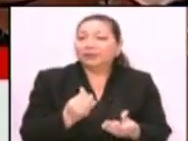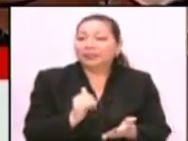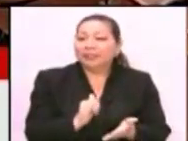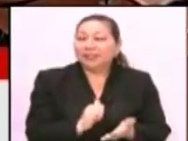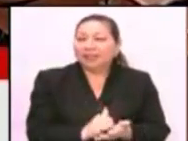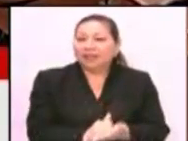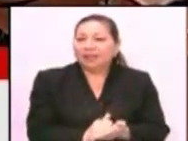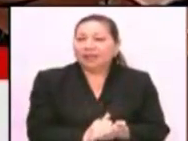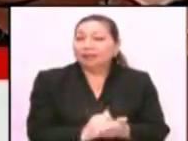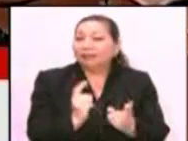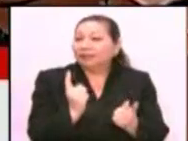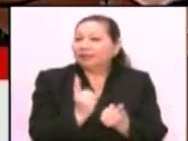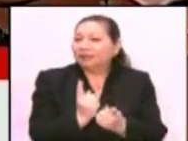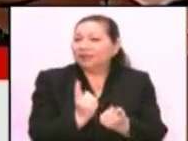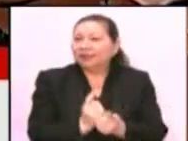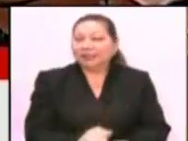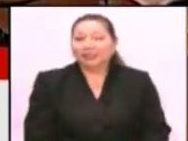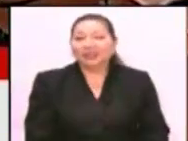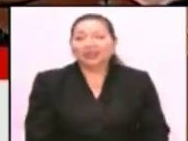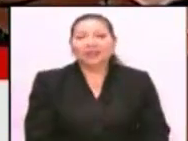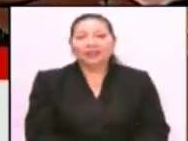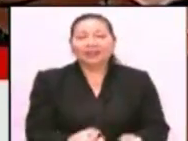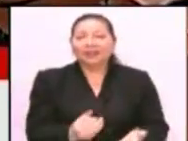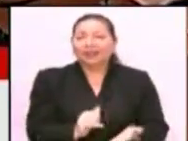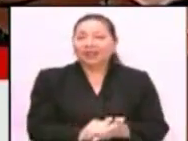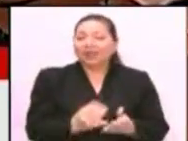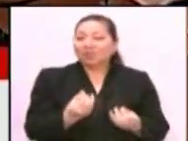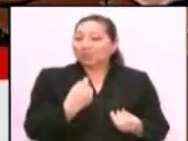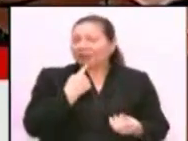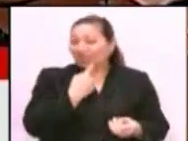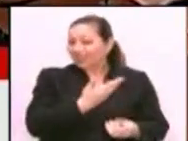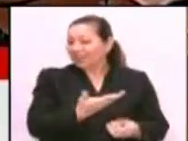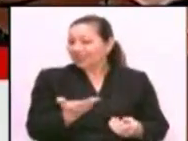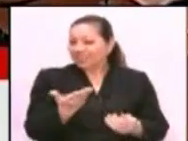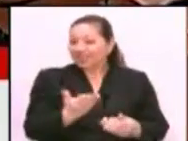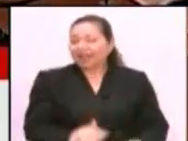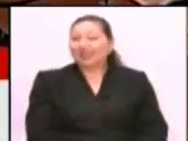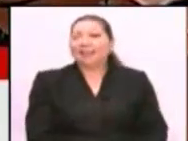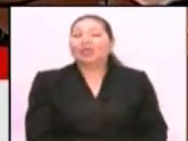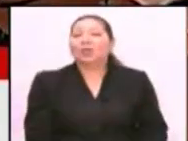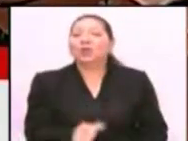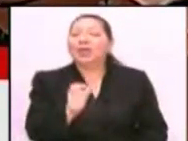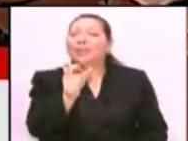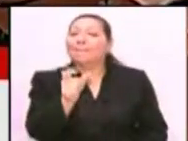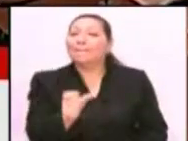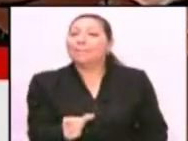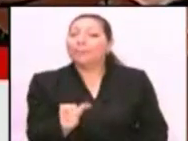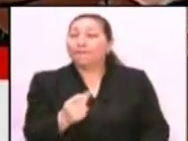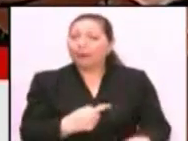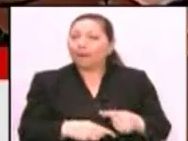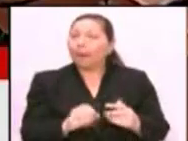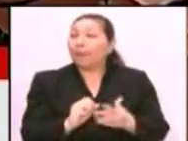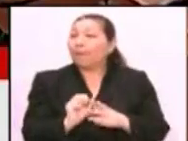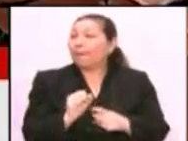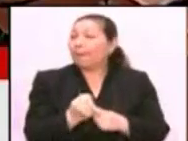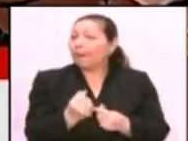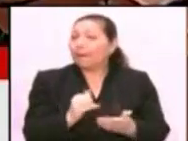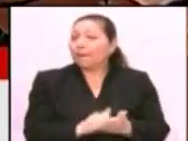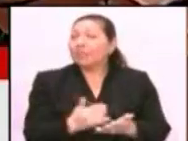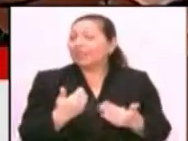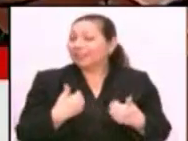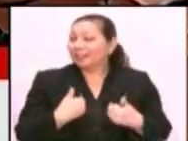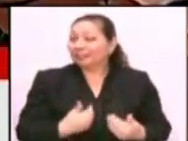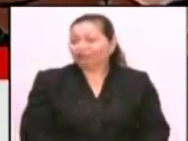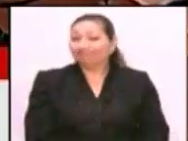porque encuentran, y seguramente es el caso aquí, como ustedes lo mencionaban, de que una persona se reinserta en la sociedad es un tema